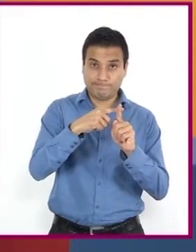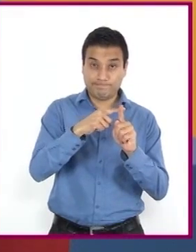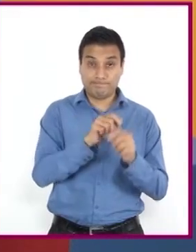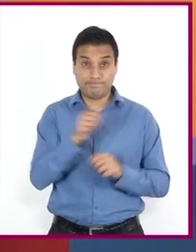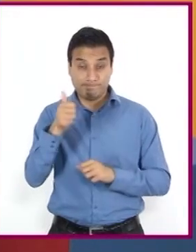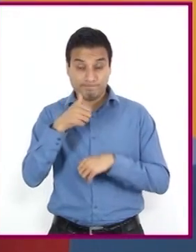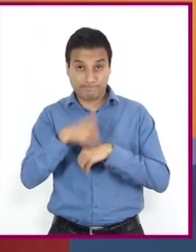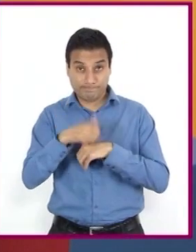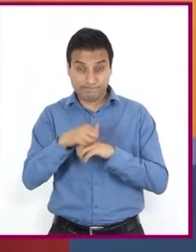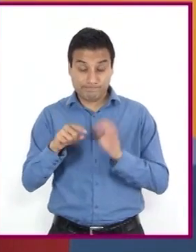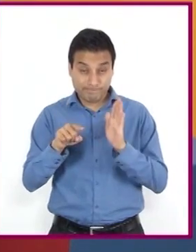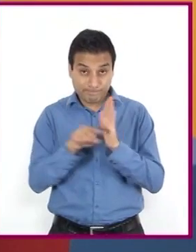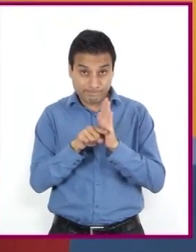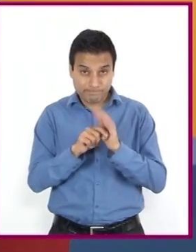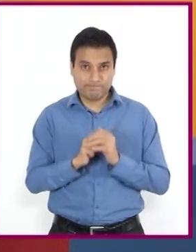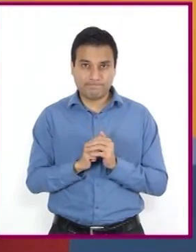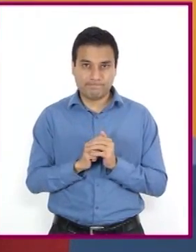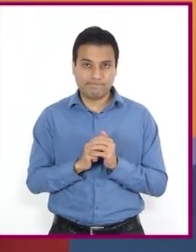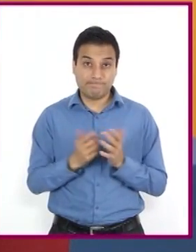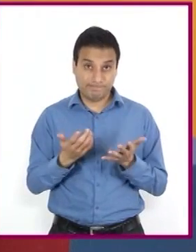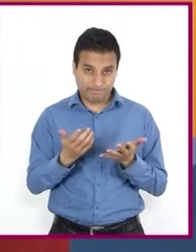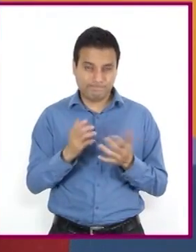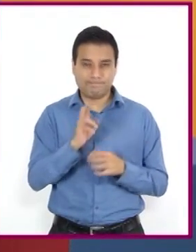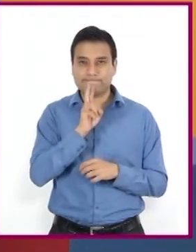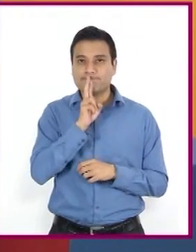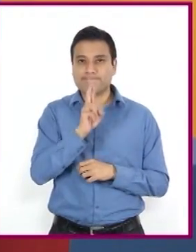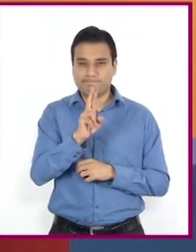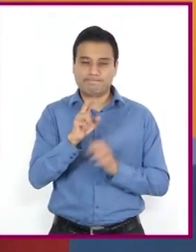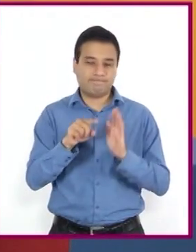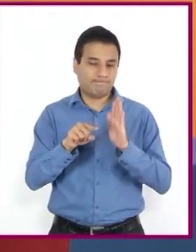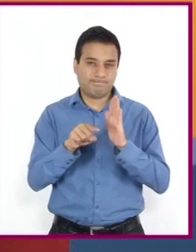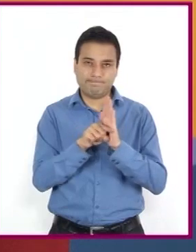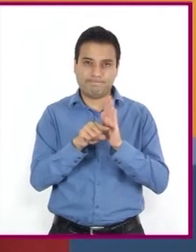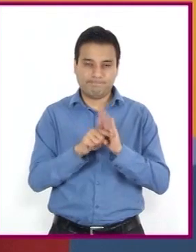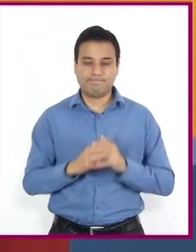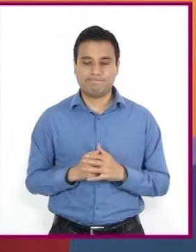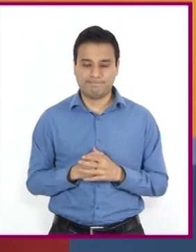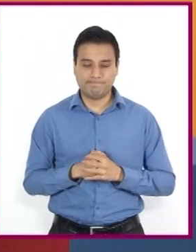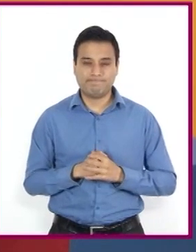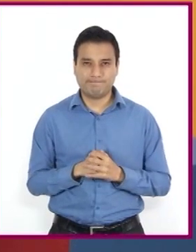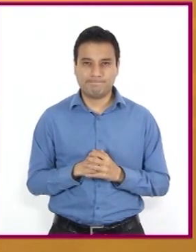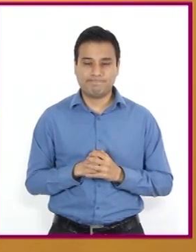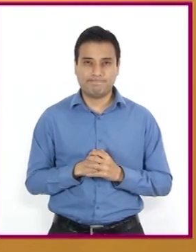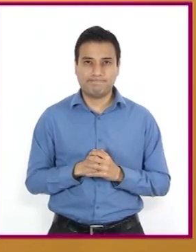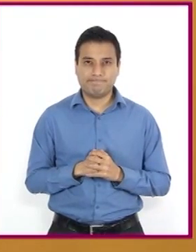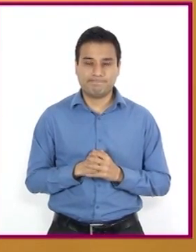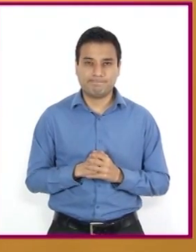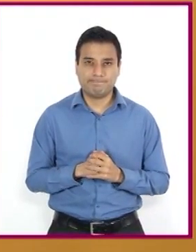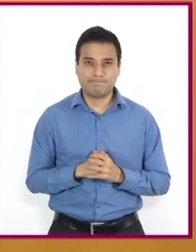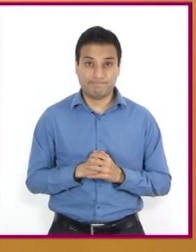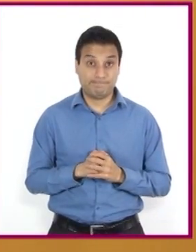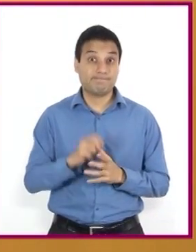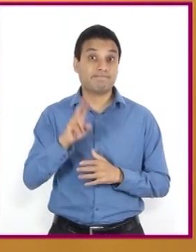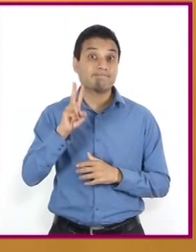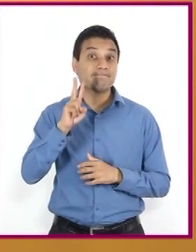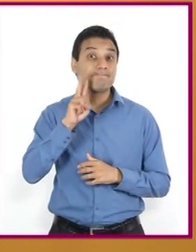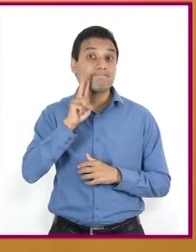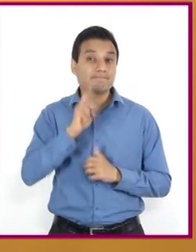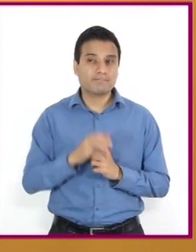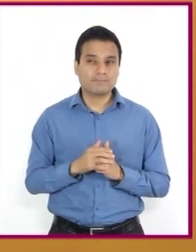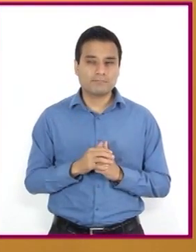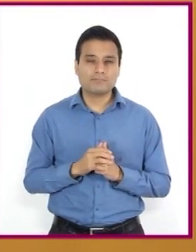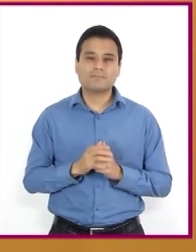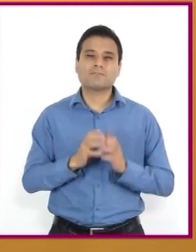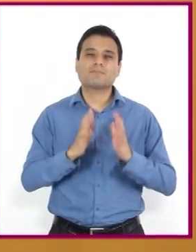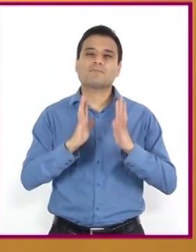es negativo, o de un número positivo por un negativo también es negativo. Valeria, muy